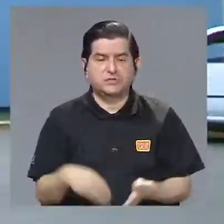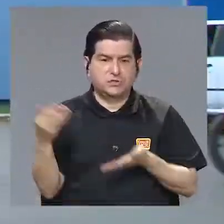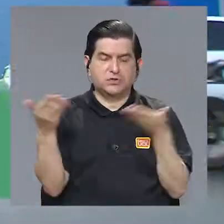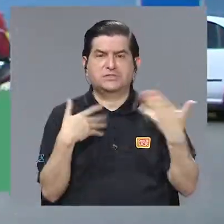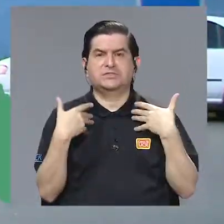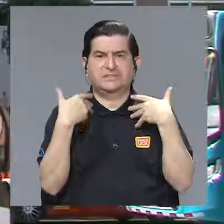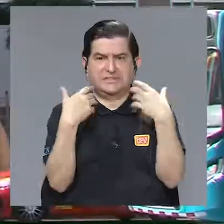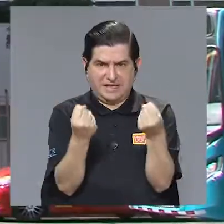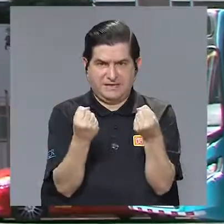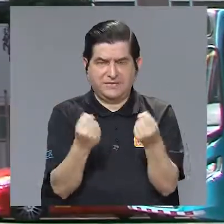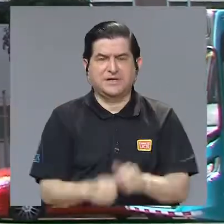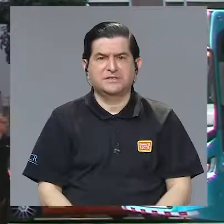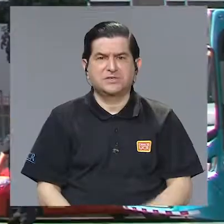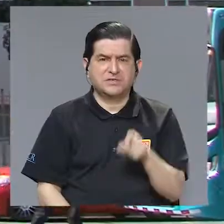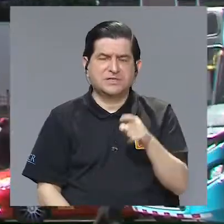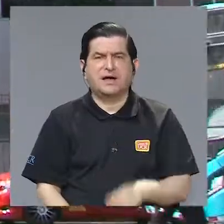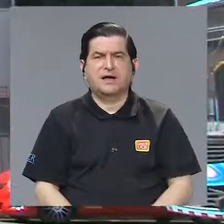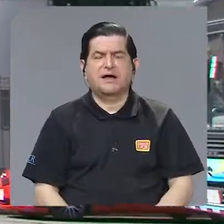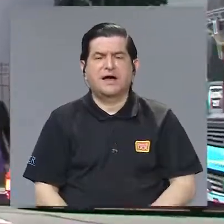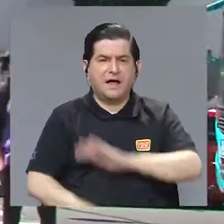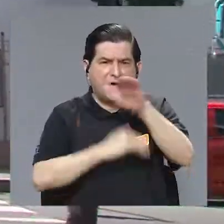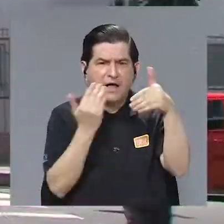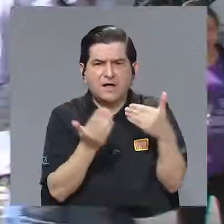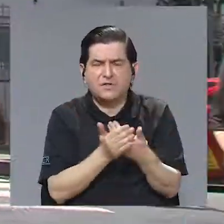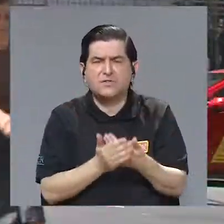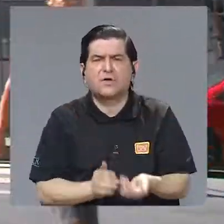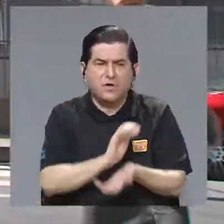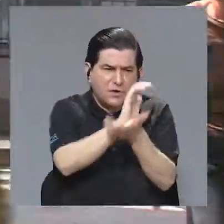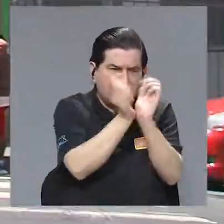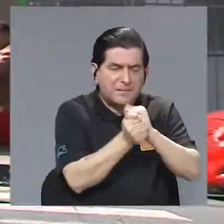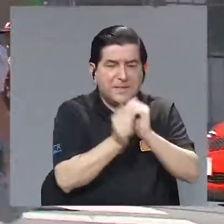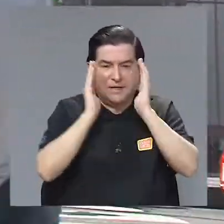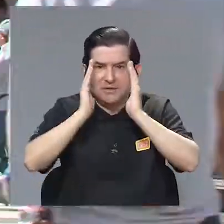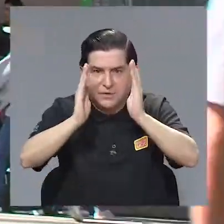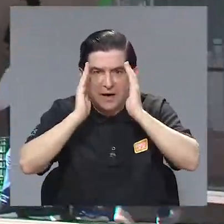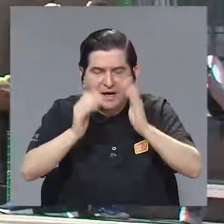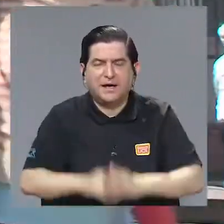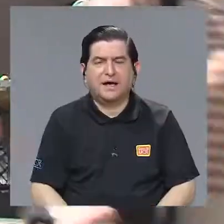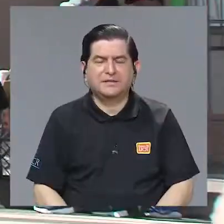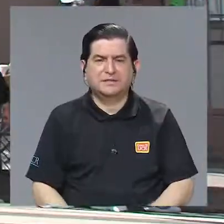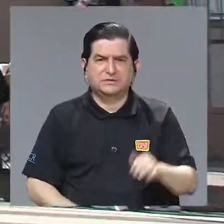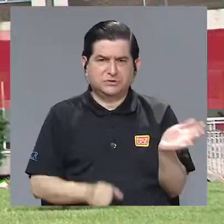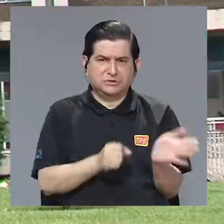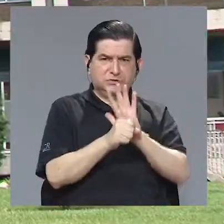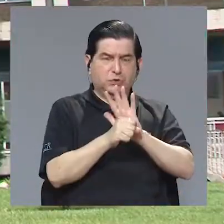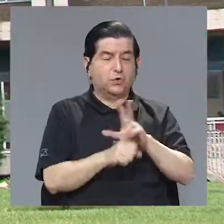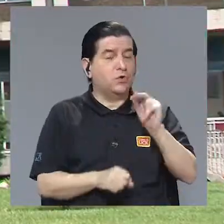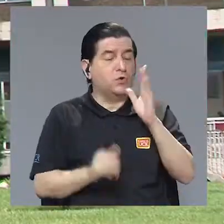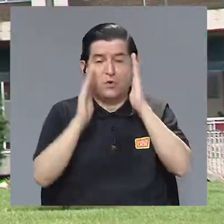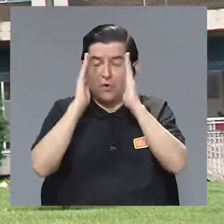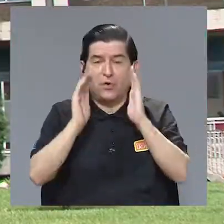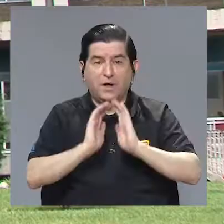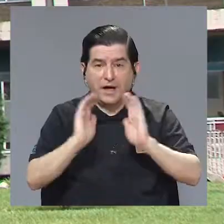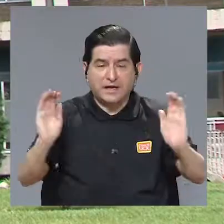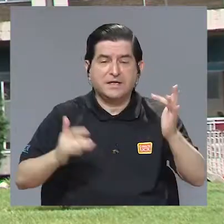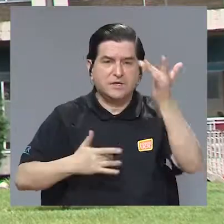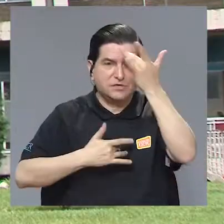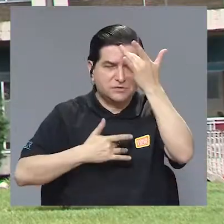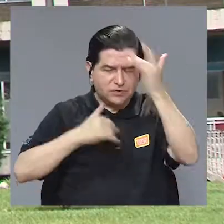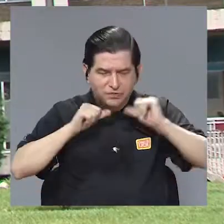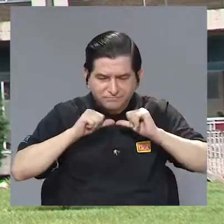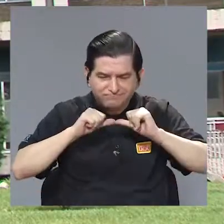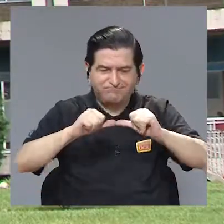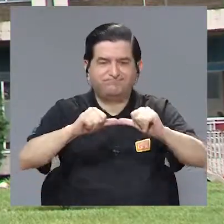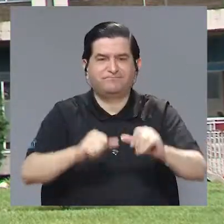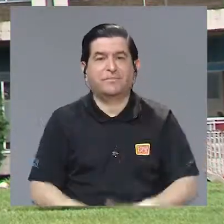que los servicios de salud tuvieron que redireccionar todos sus servicios a atención de COVID, también no se le dio seguimiento a muchos niños con estas